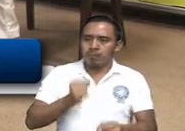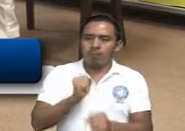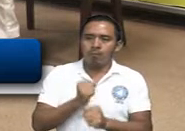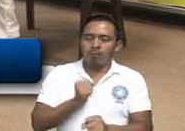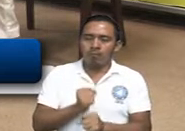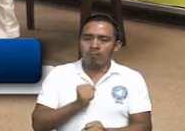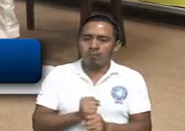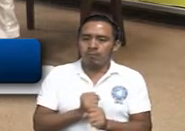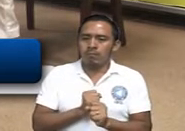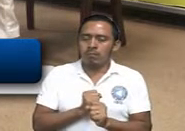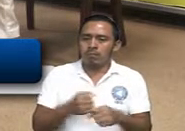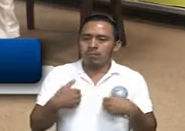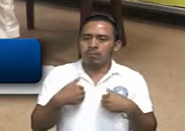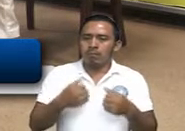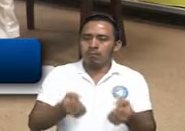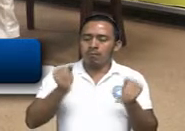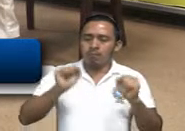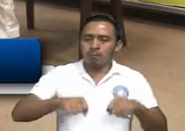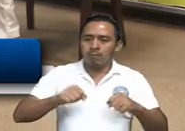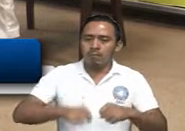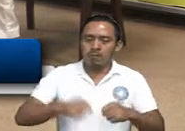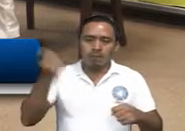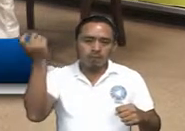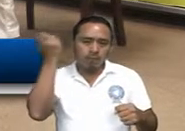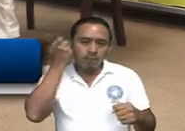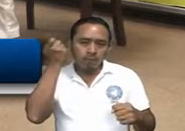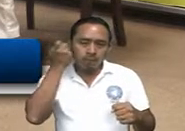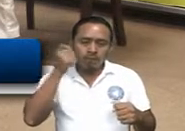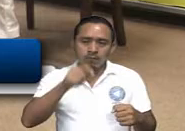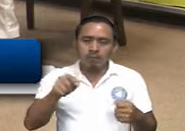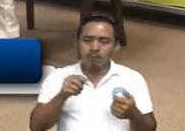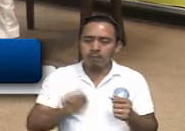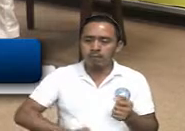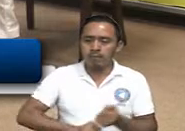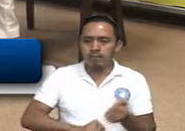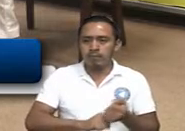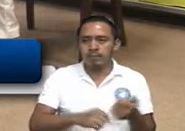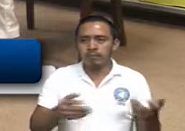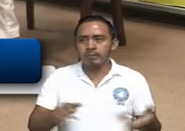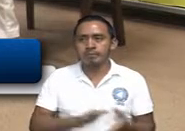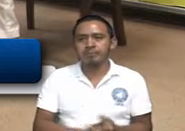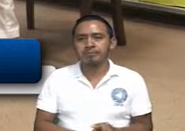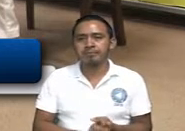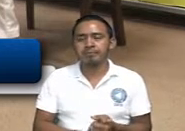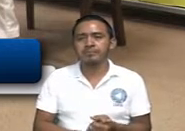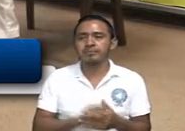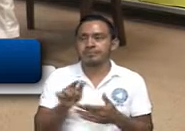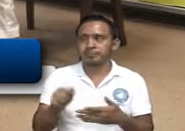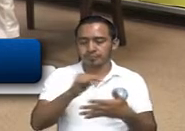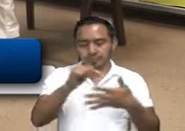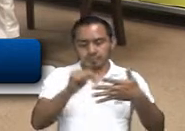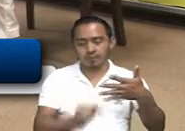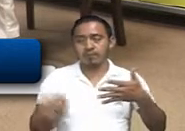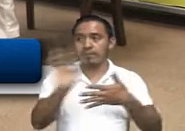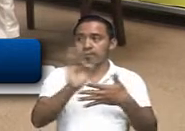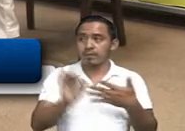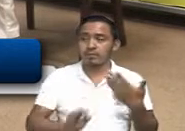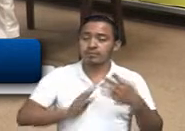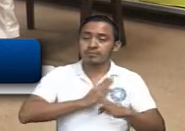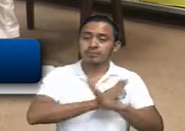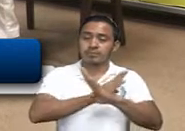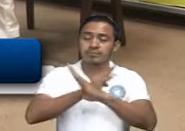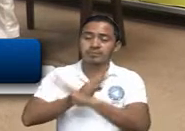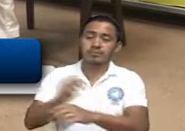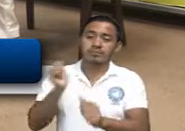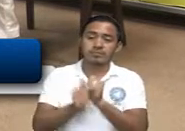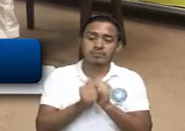de la salud puede escuchar esto y derivarnos donde nos corresponda, dependiendo del nivel de gravedad. Esos son factores protectores. Identificar